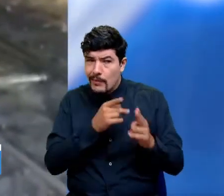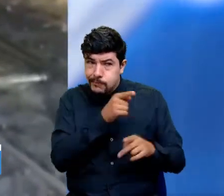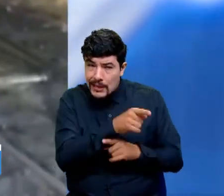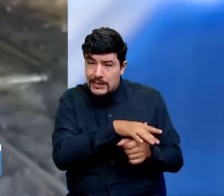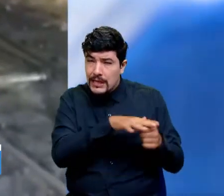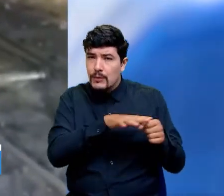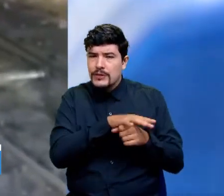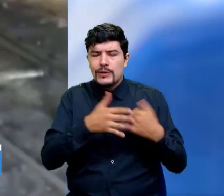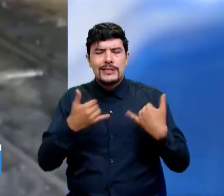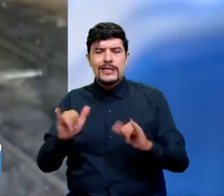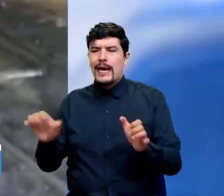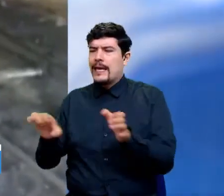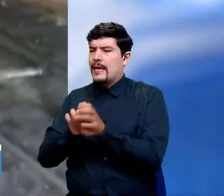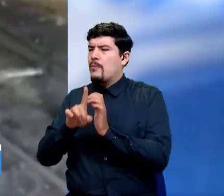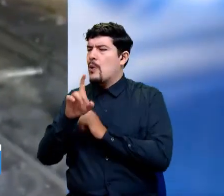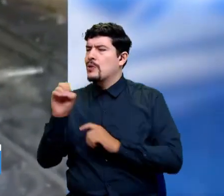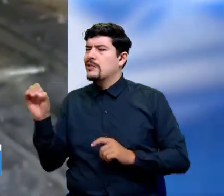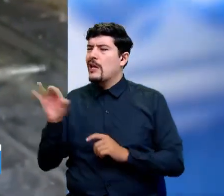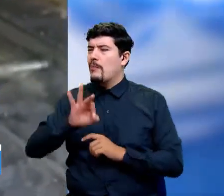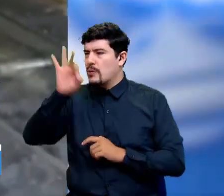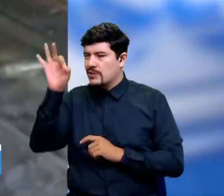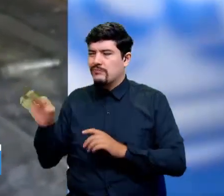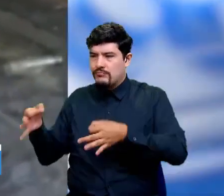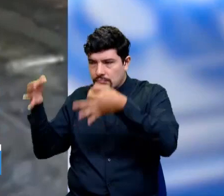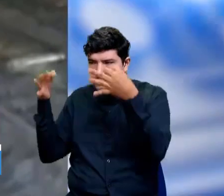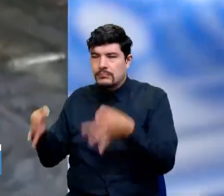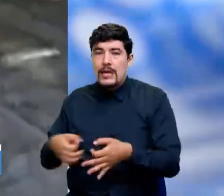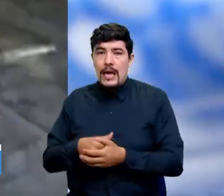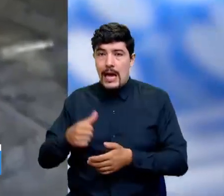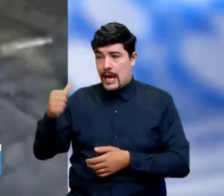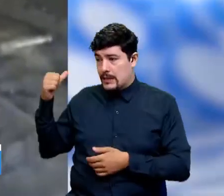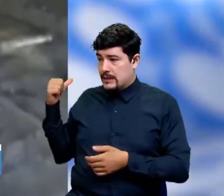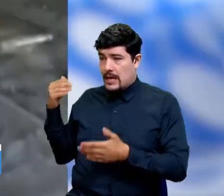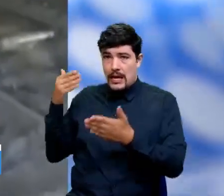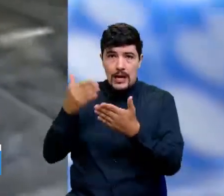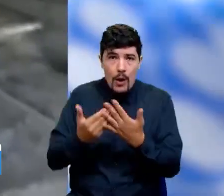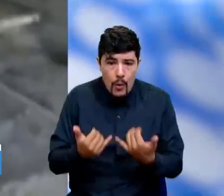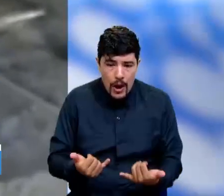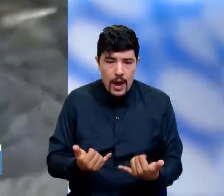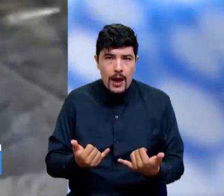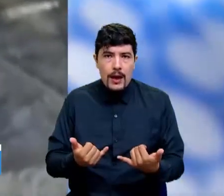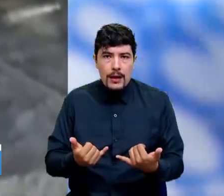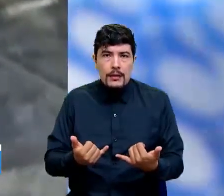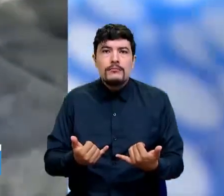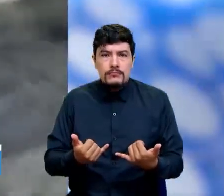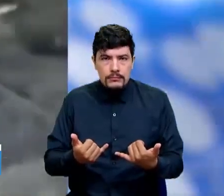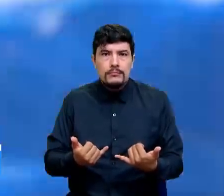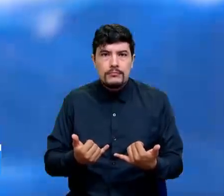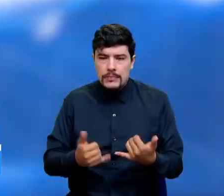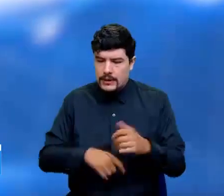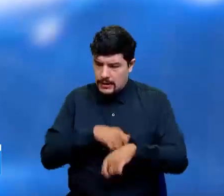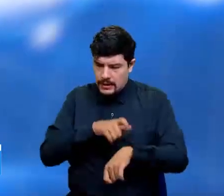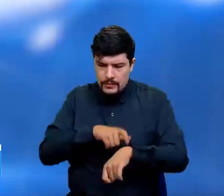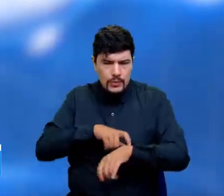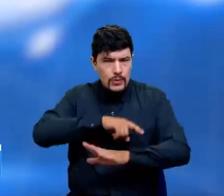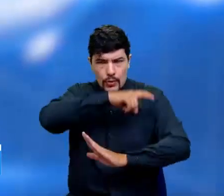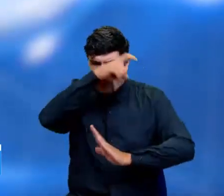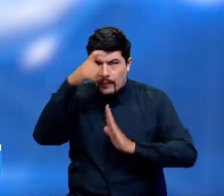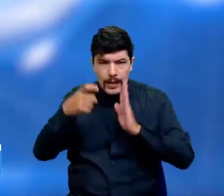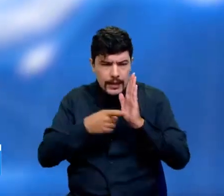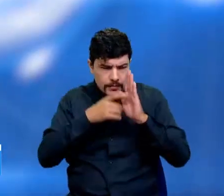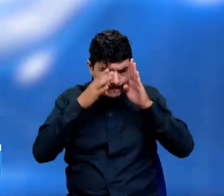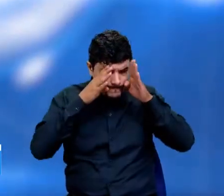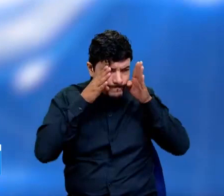al 100%. Hemos pasado desde el día de ayer hasta el día de hoy, en ese momento, el tiempo completo